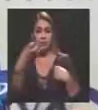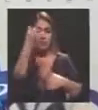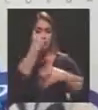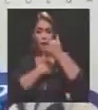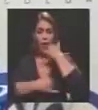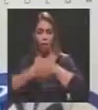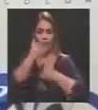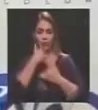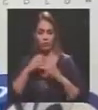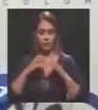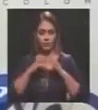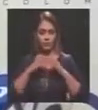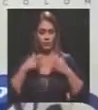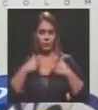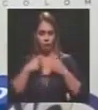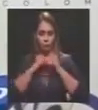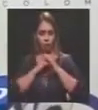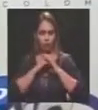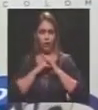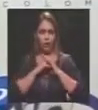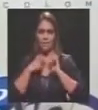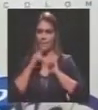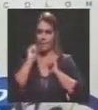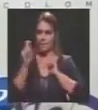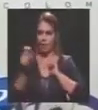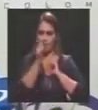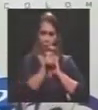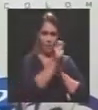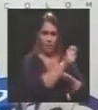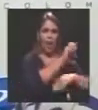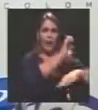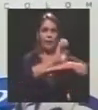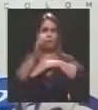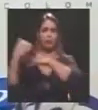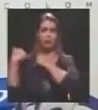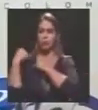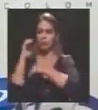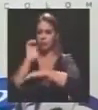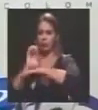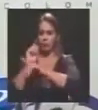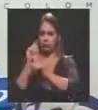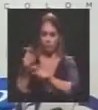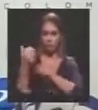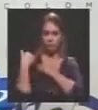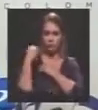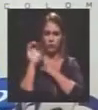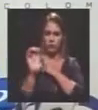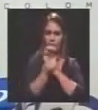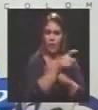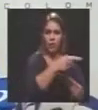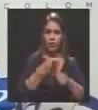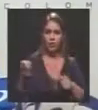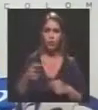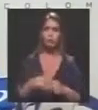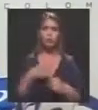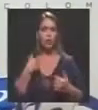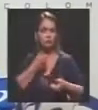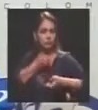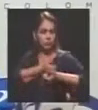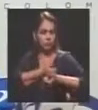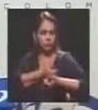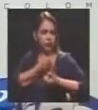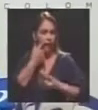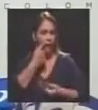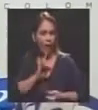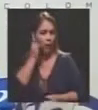a distintas entidades y tenemos nosotros como Contraloría General de la República el deber de realizar el seguimiento a estas denuncias